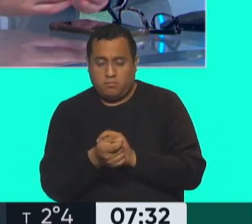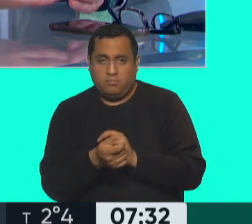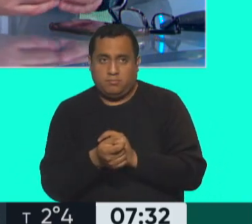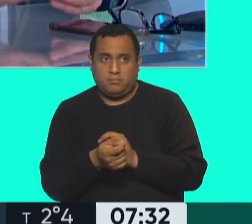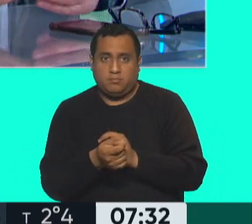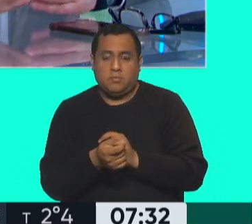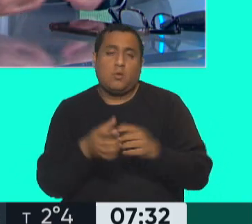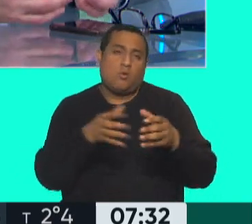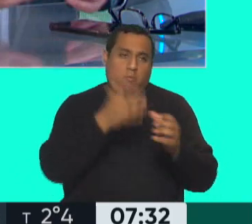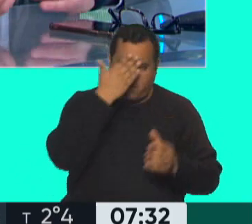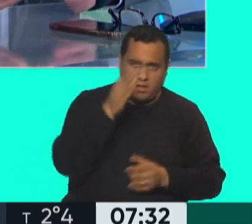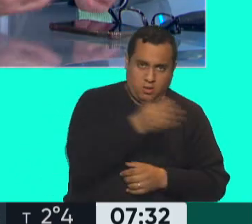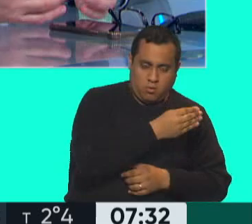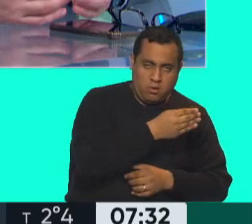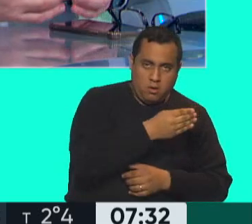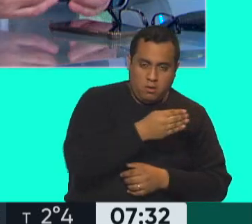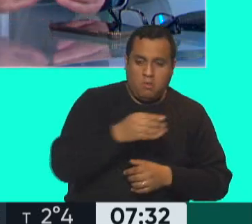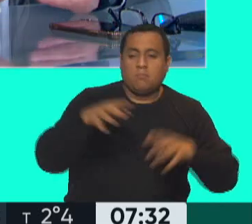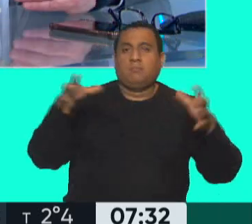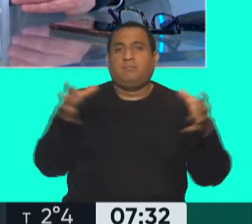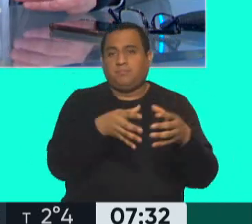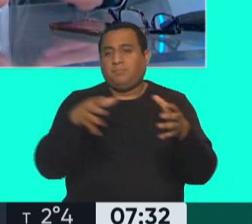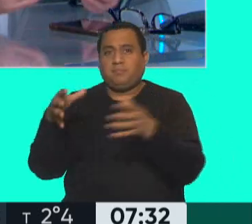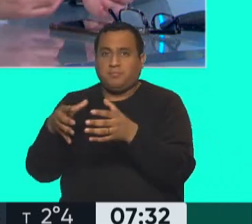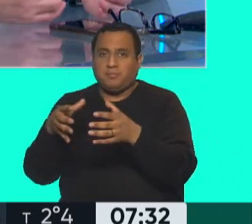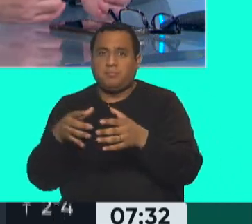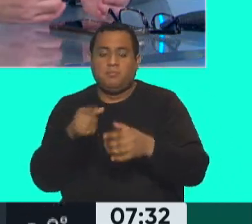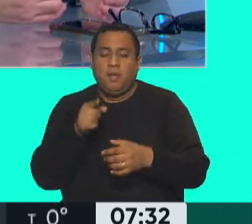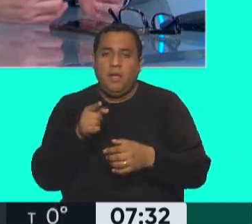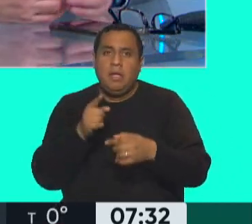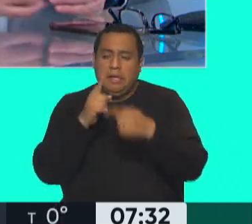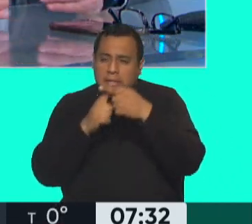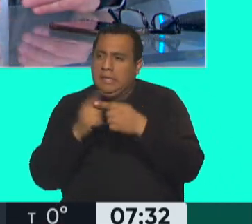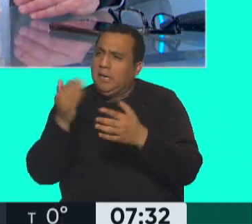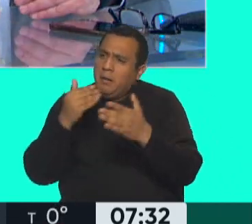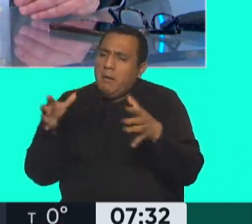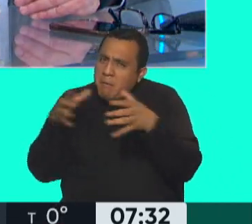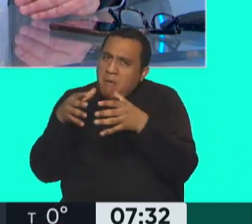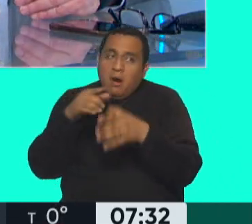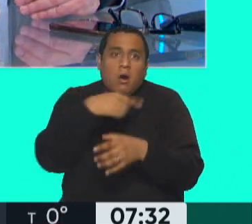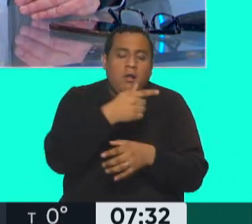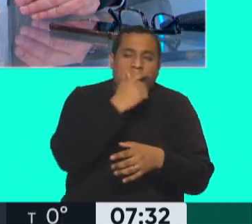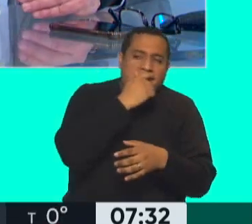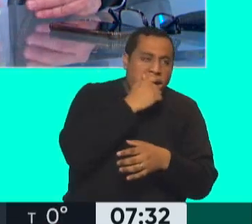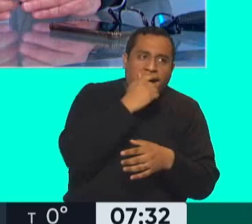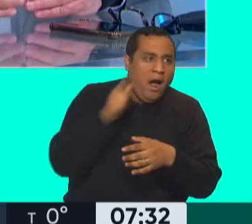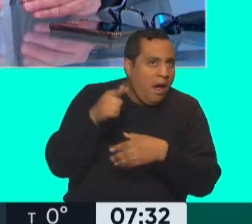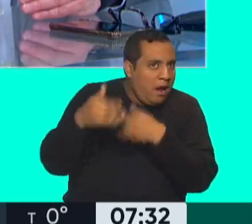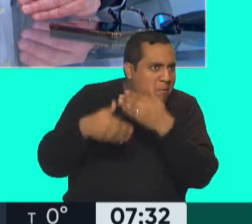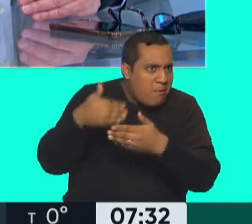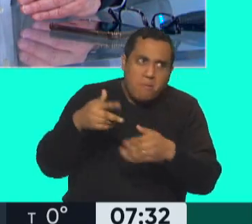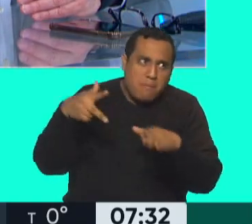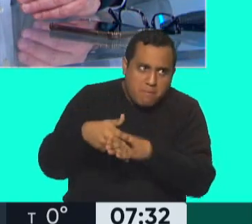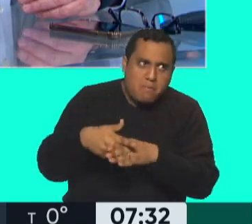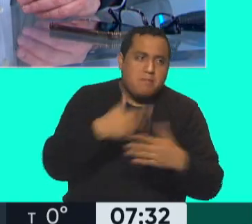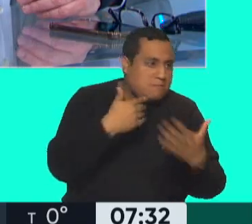lo que harían que de un lado del otro mientras uno impulsa el otro puede bloquear la posibilidad de que avance esta iniciativa que se